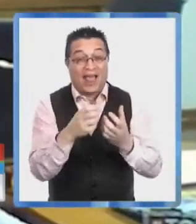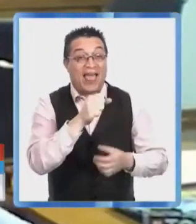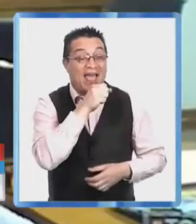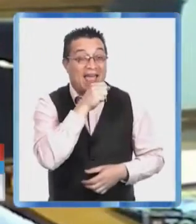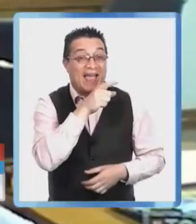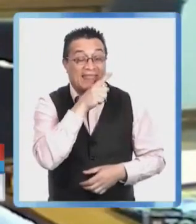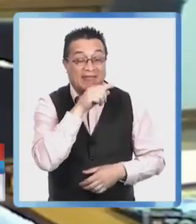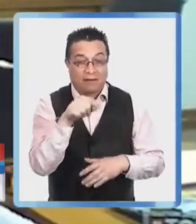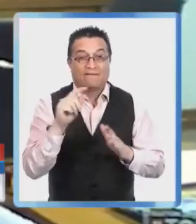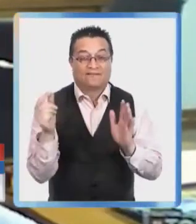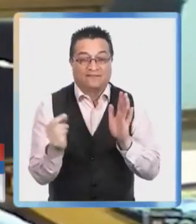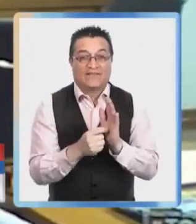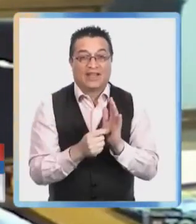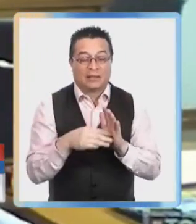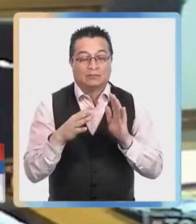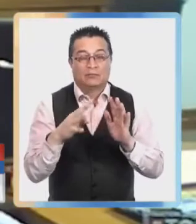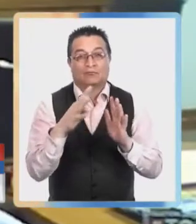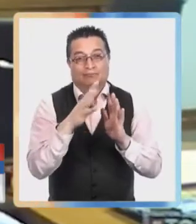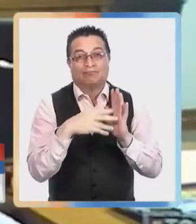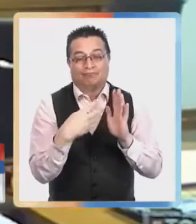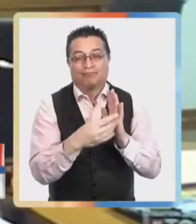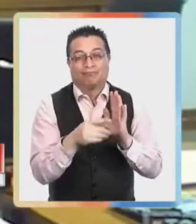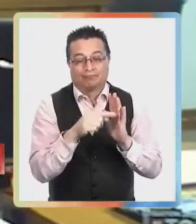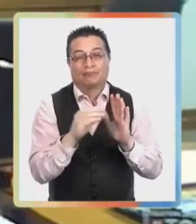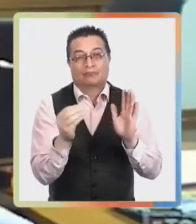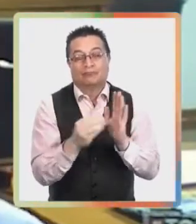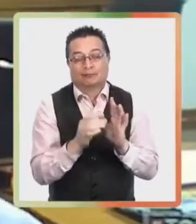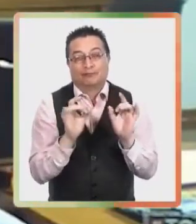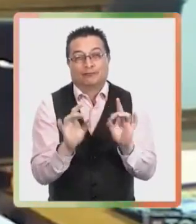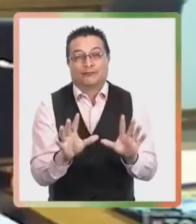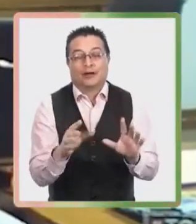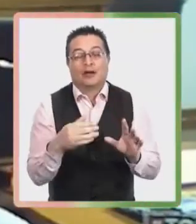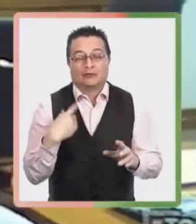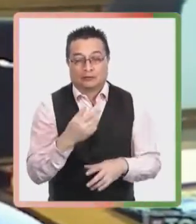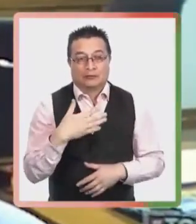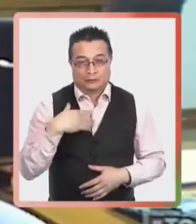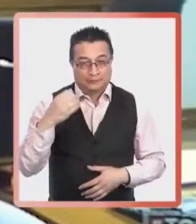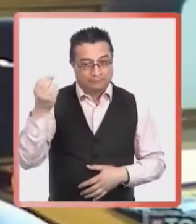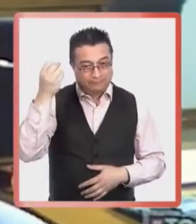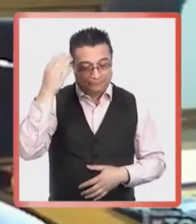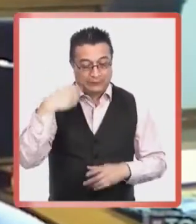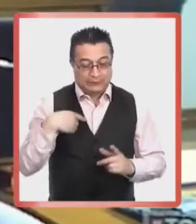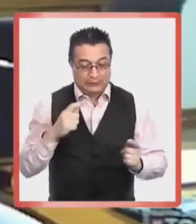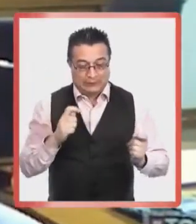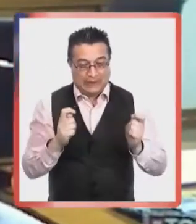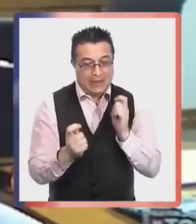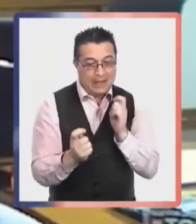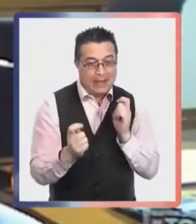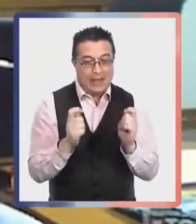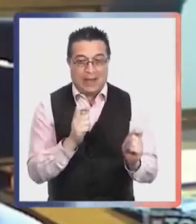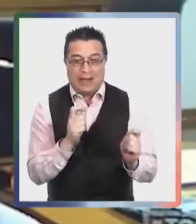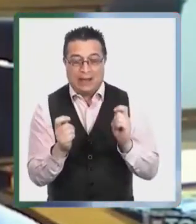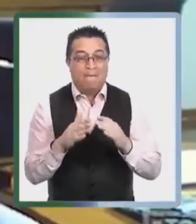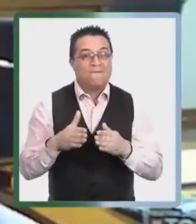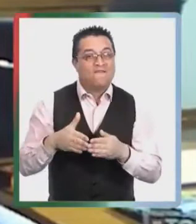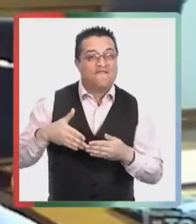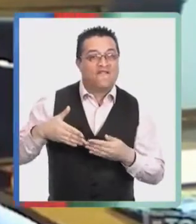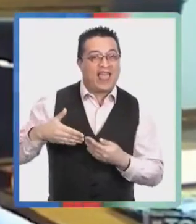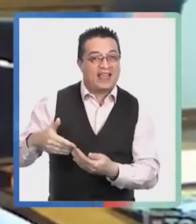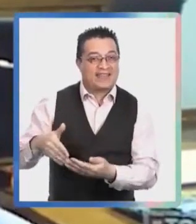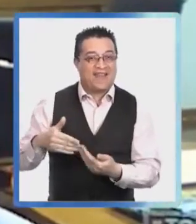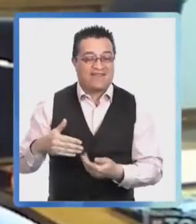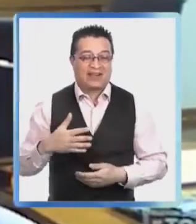qatar por cierto una fecha que marca el calendario y no sólo allí hemos aprendido a adaptarnos cierto de hacer muy